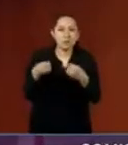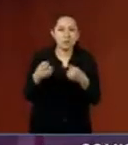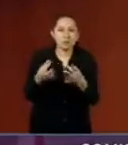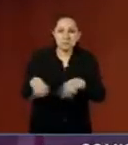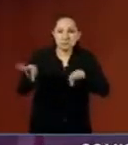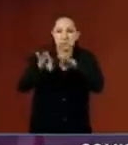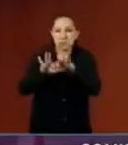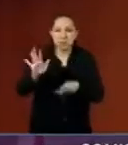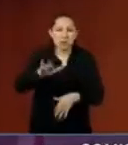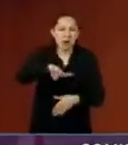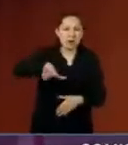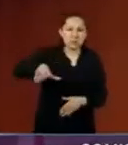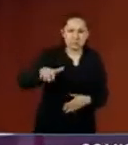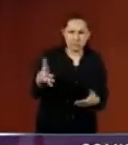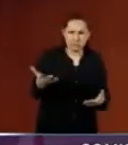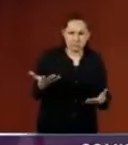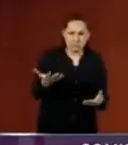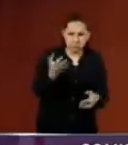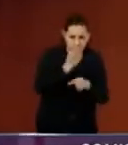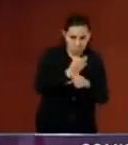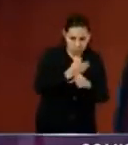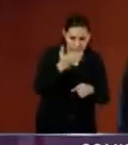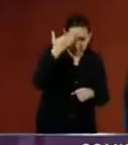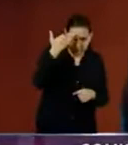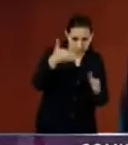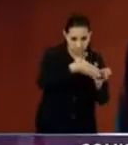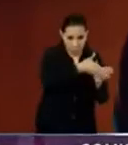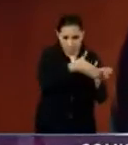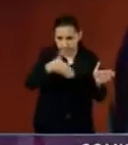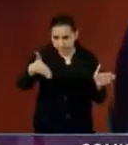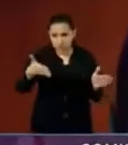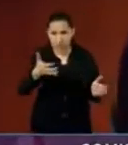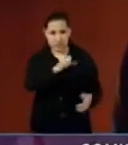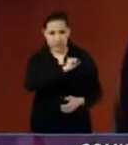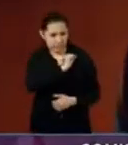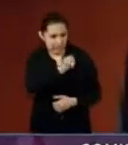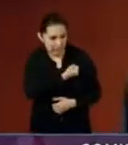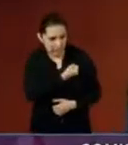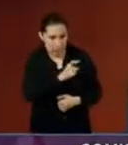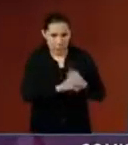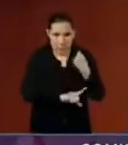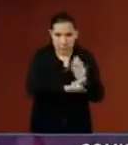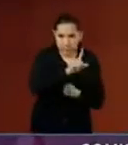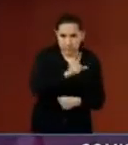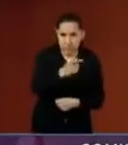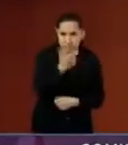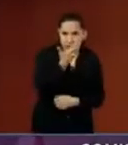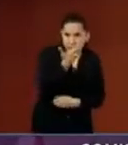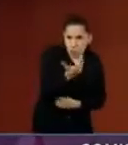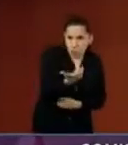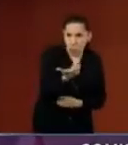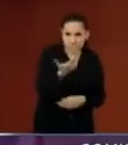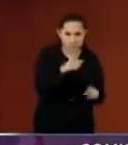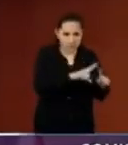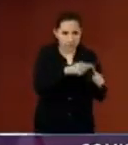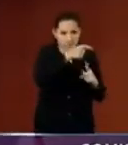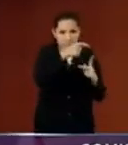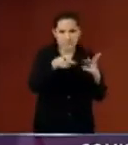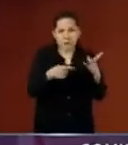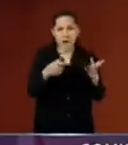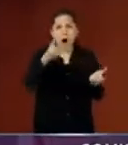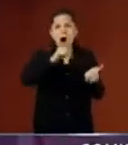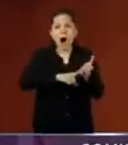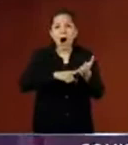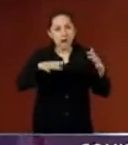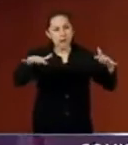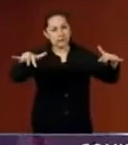una crisis sanitaria, de seguridad y económica a las madres mexicanas. Es